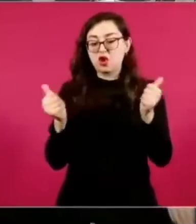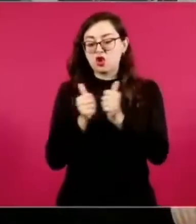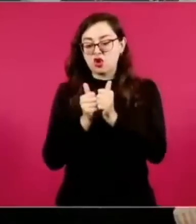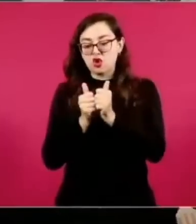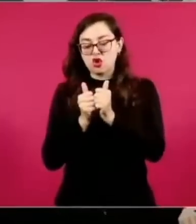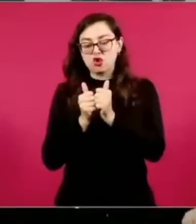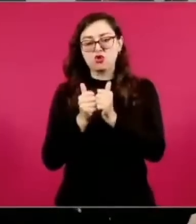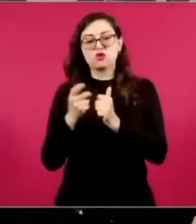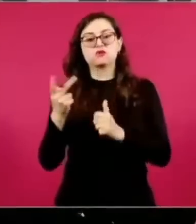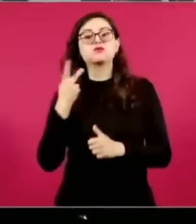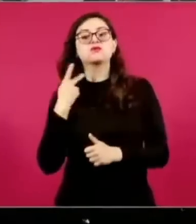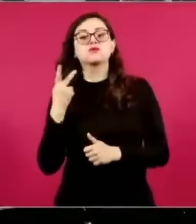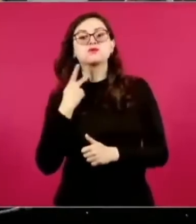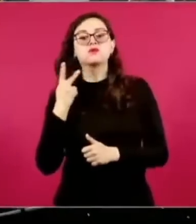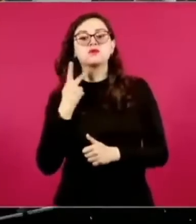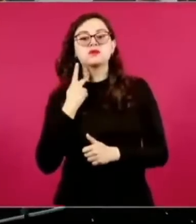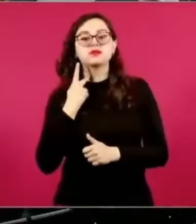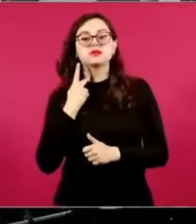revolucionario.